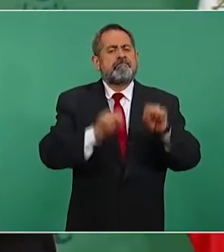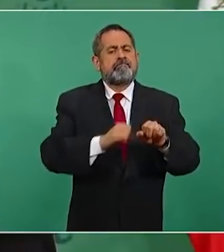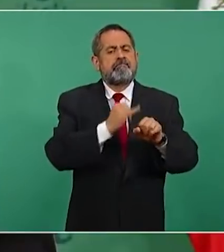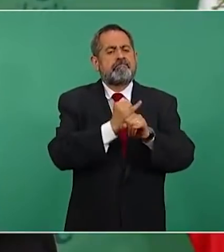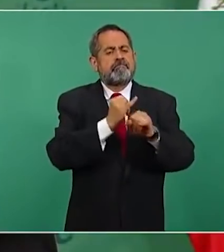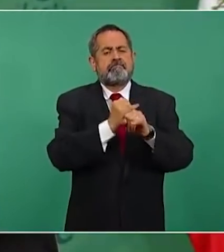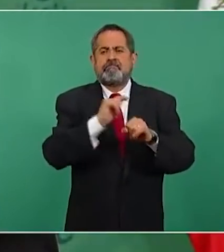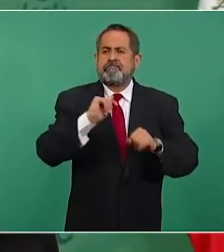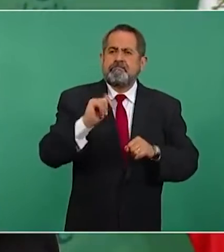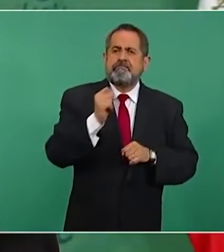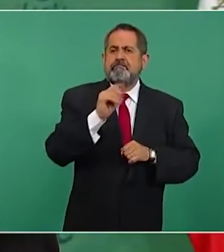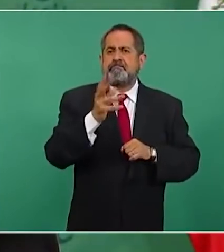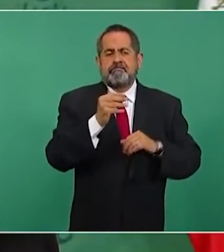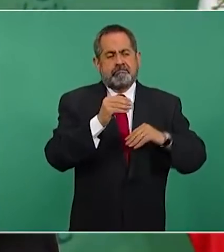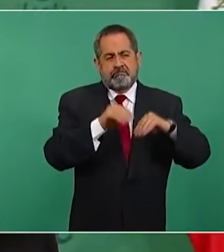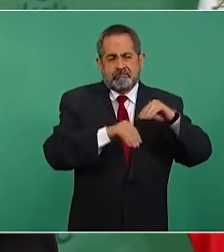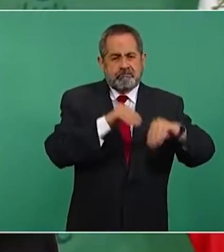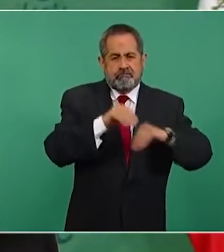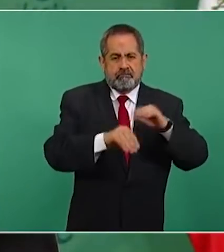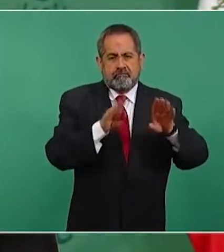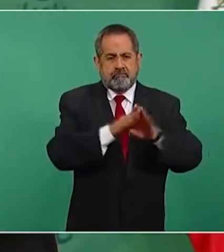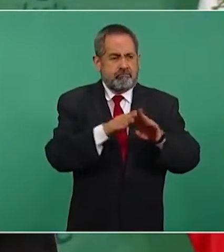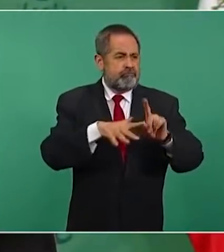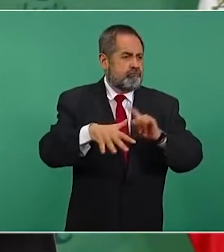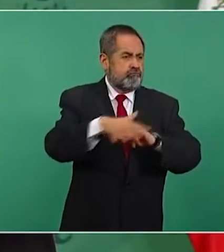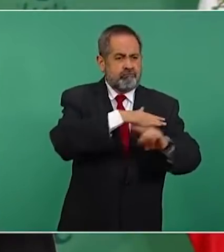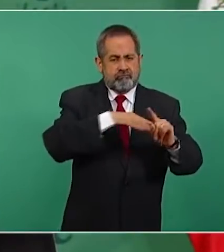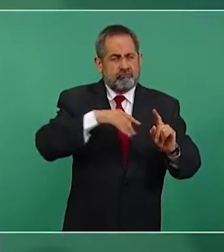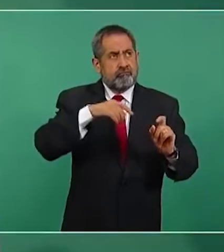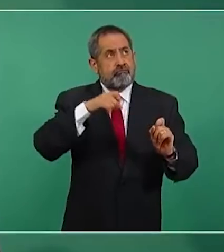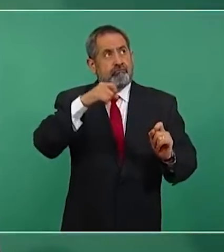tecnología del espacio